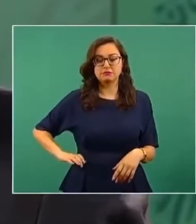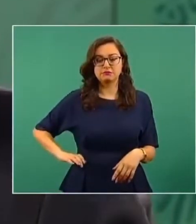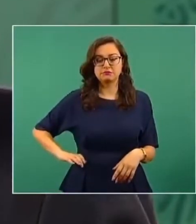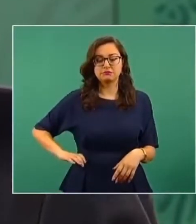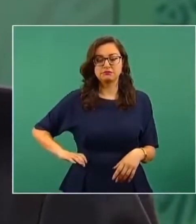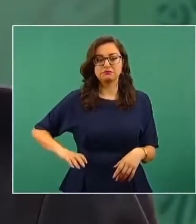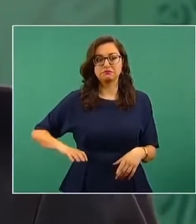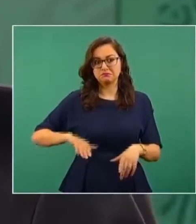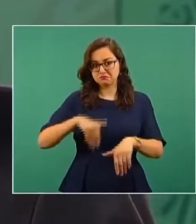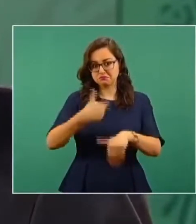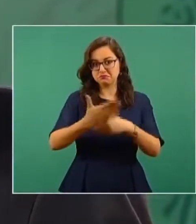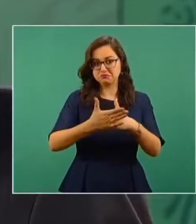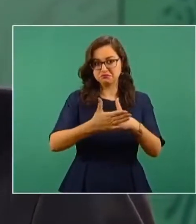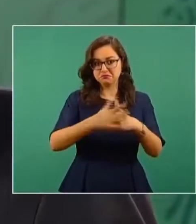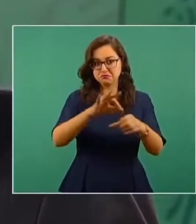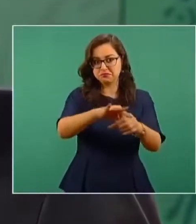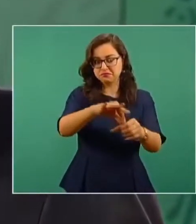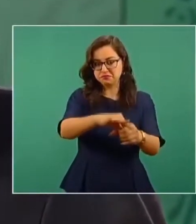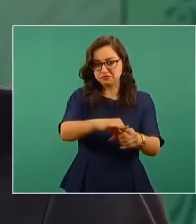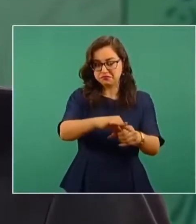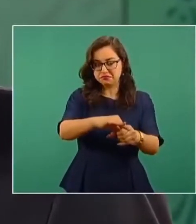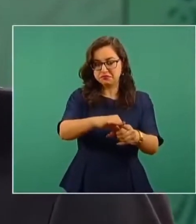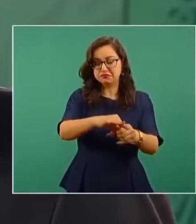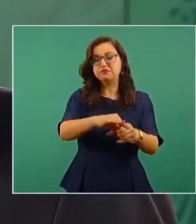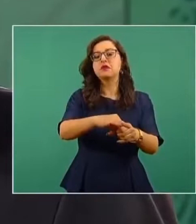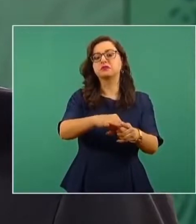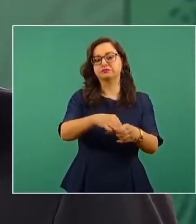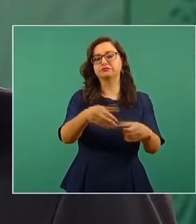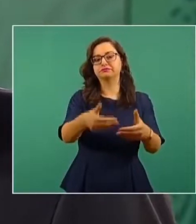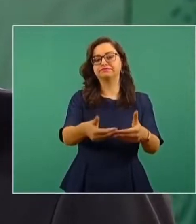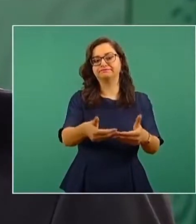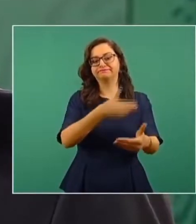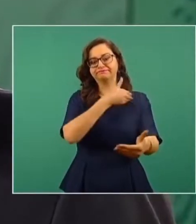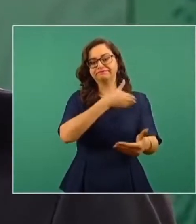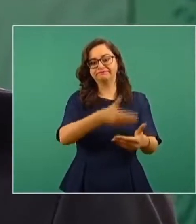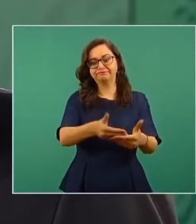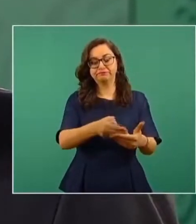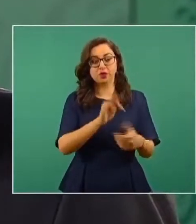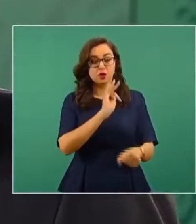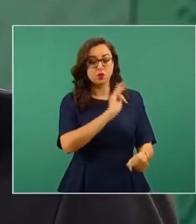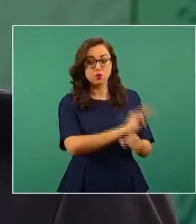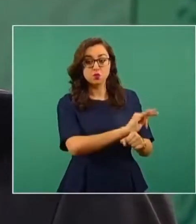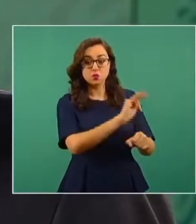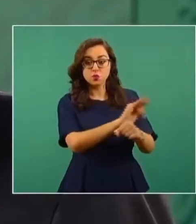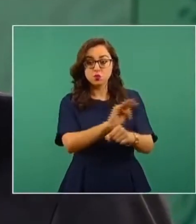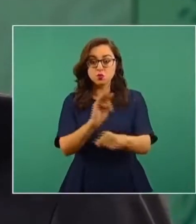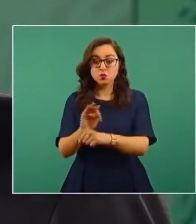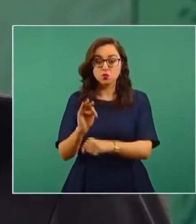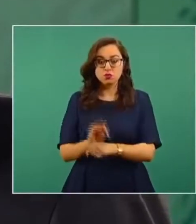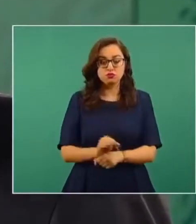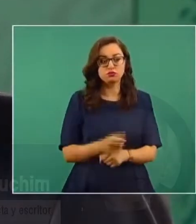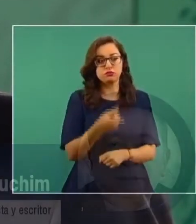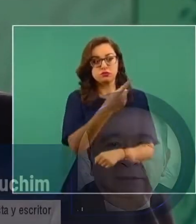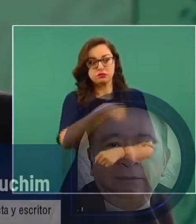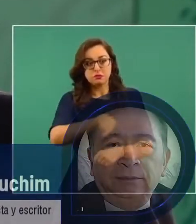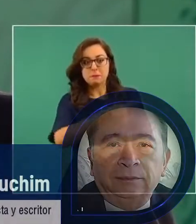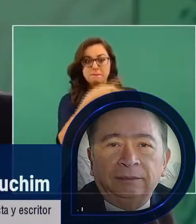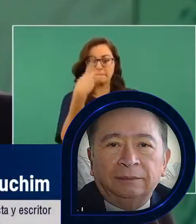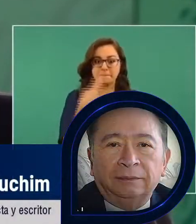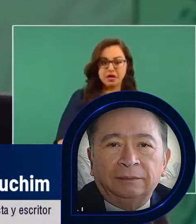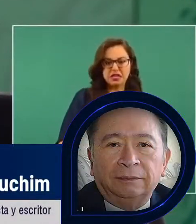la renovación de la Cámara de Diputados Que como sabemos tiene entre sus atribuciones la aprobación del